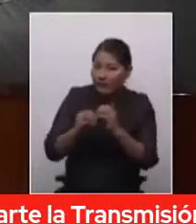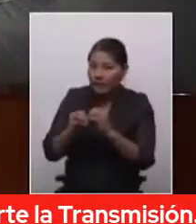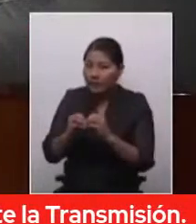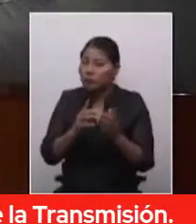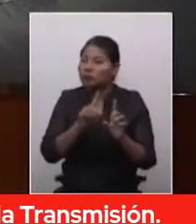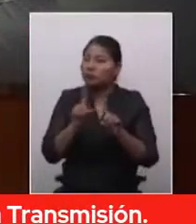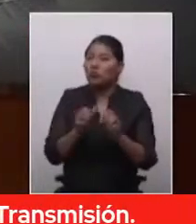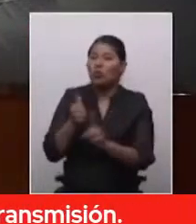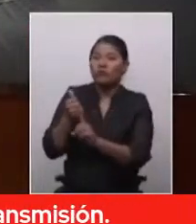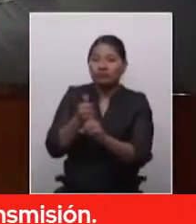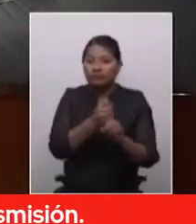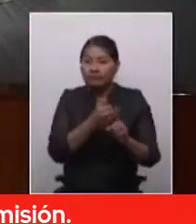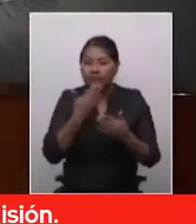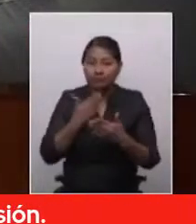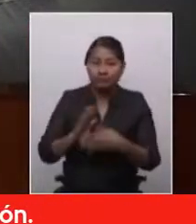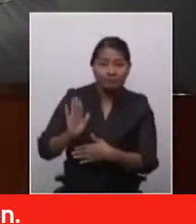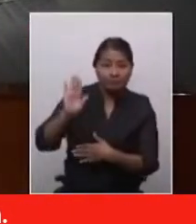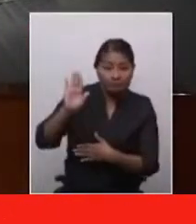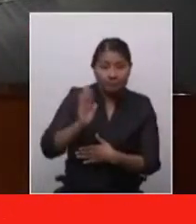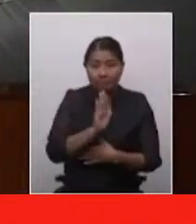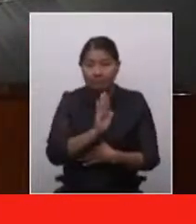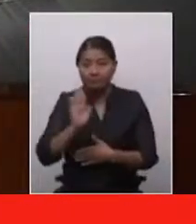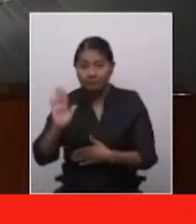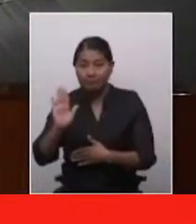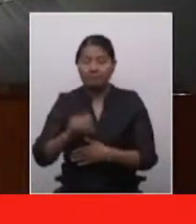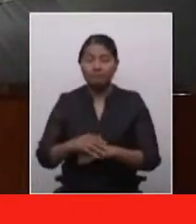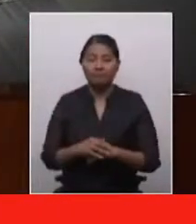la pregunta. ¿Quién quisiera comenzar? ¿Quién quiere hacer uso